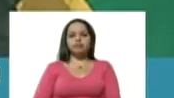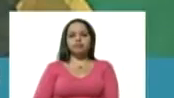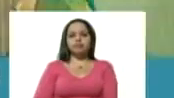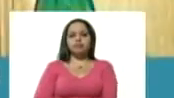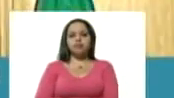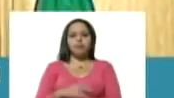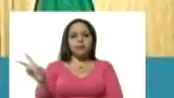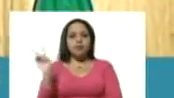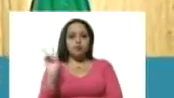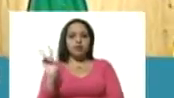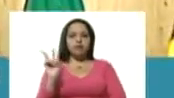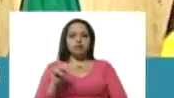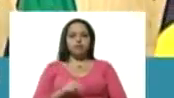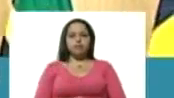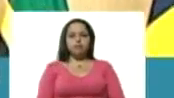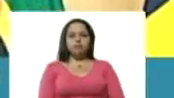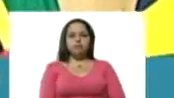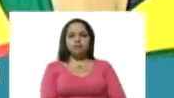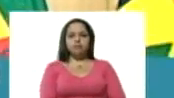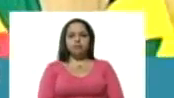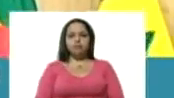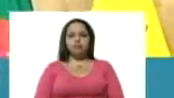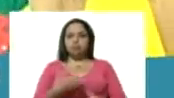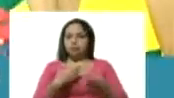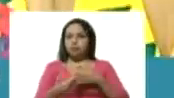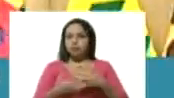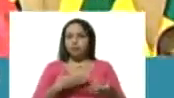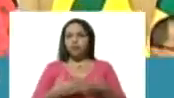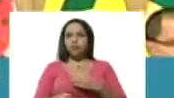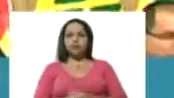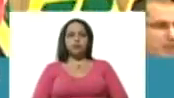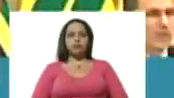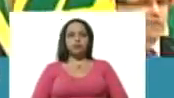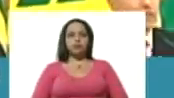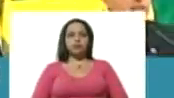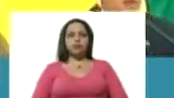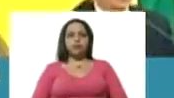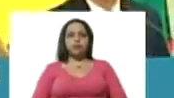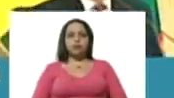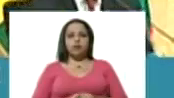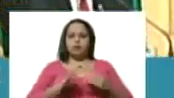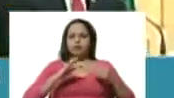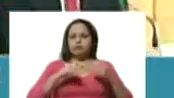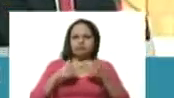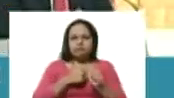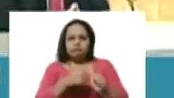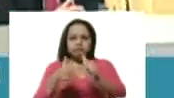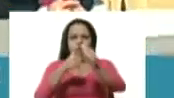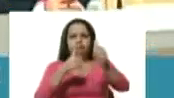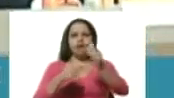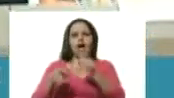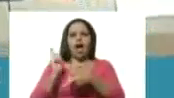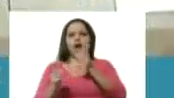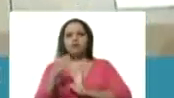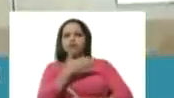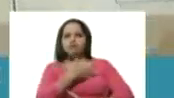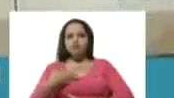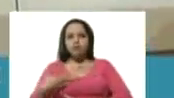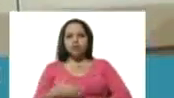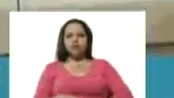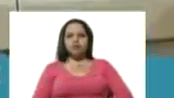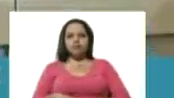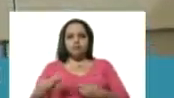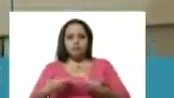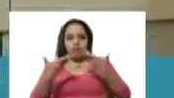República Bolivariana de Venezuela, a pesar del asedio, del desprestigio que algunos trataron de